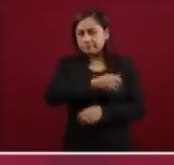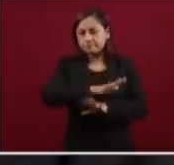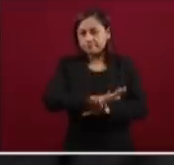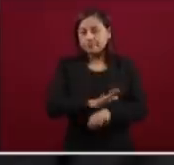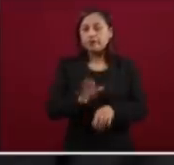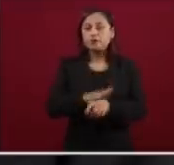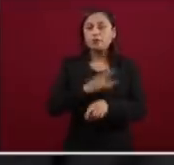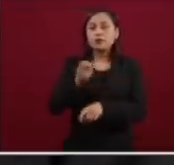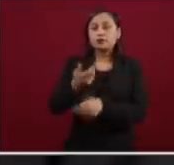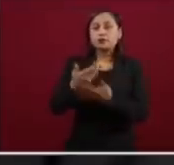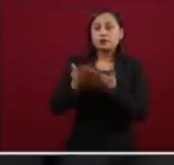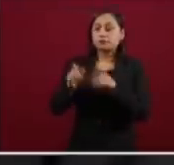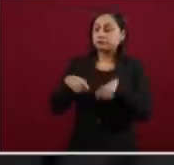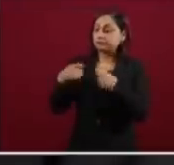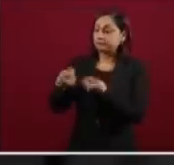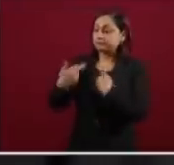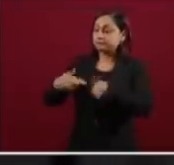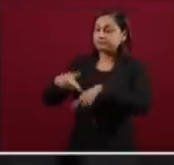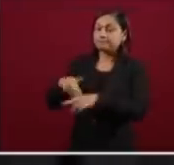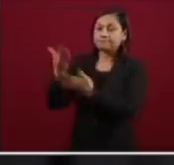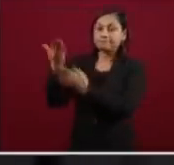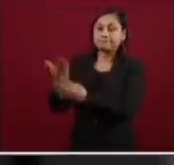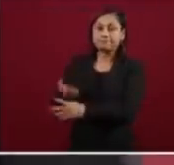licenciada olga sánchez cordero